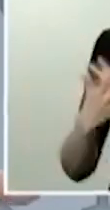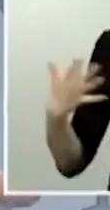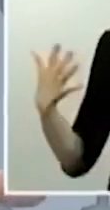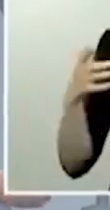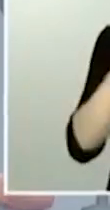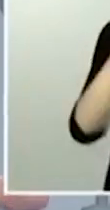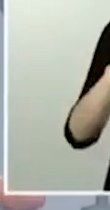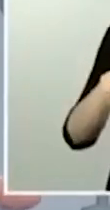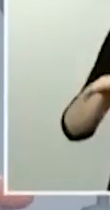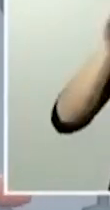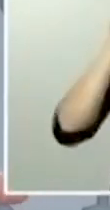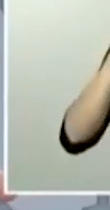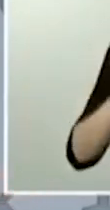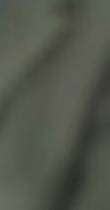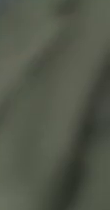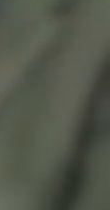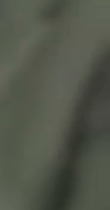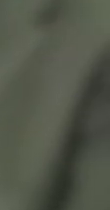Llevamos cinco semanas aislados.